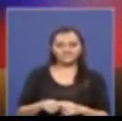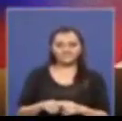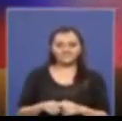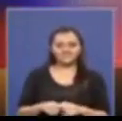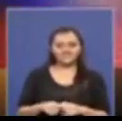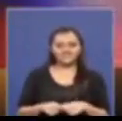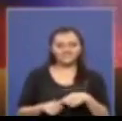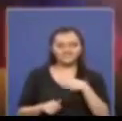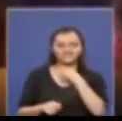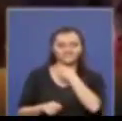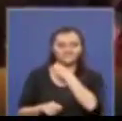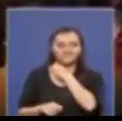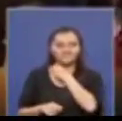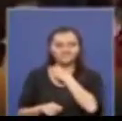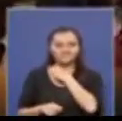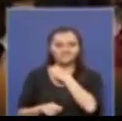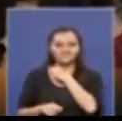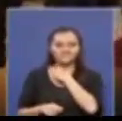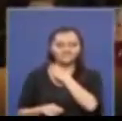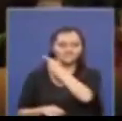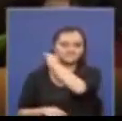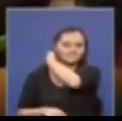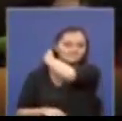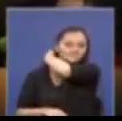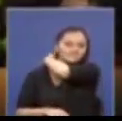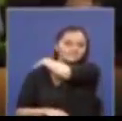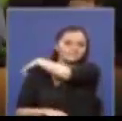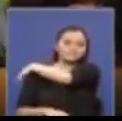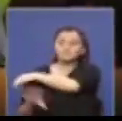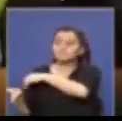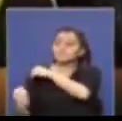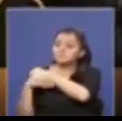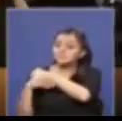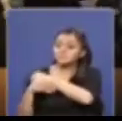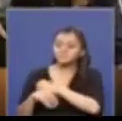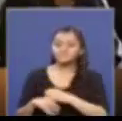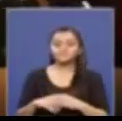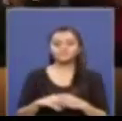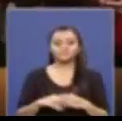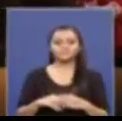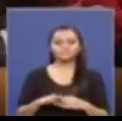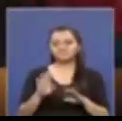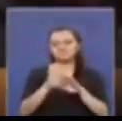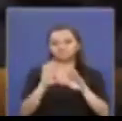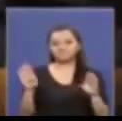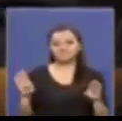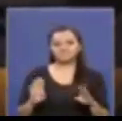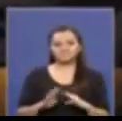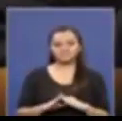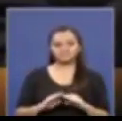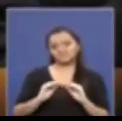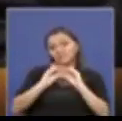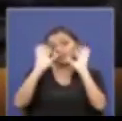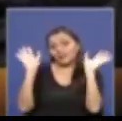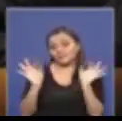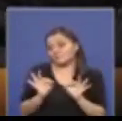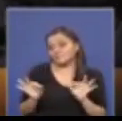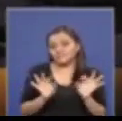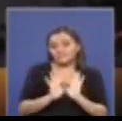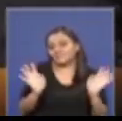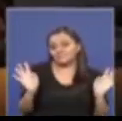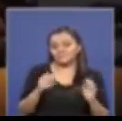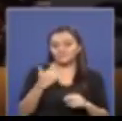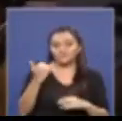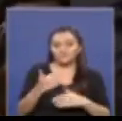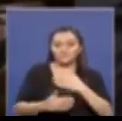Más de mil razones, más de algo que agregar, Esteban. No, presidente, pues está muy claro los pasos que hemos